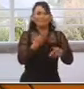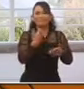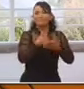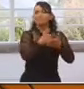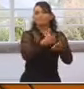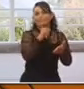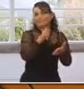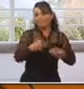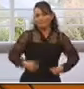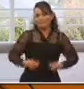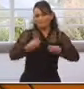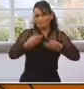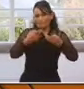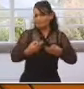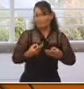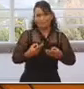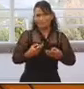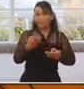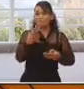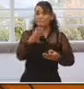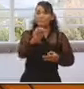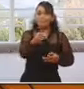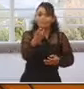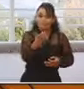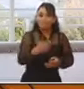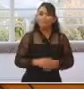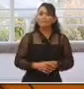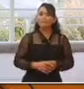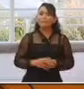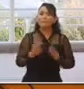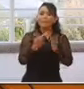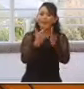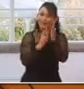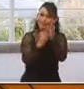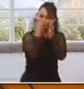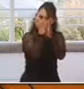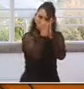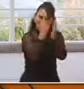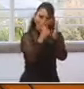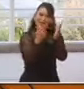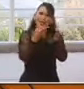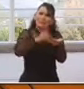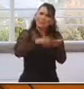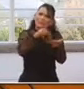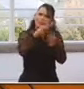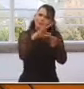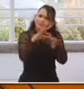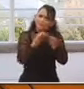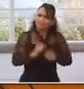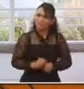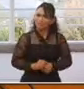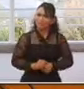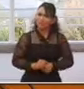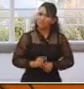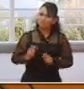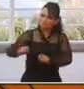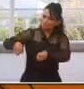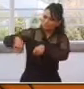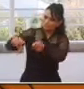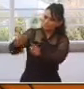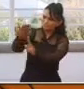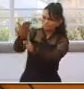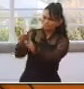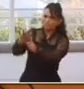gente. Por cierto, y al respecto, este reglamento especifica de manera más completa las atribuciones y facultades